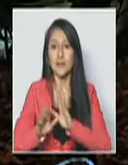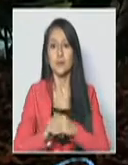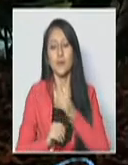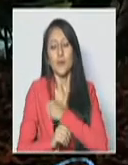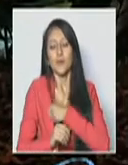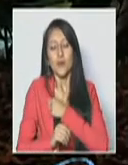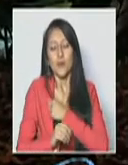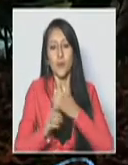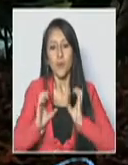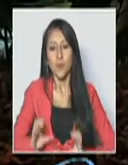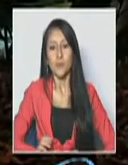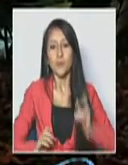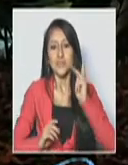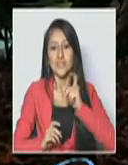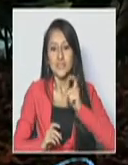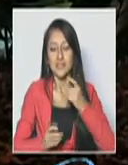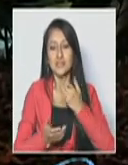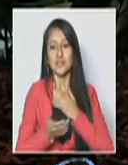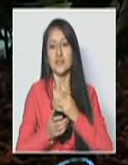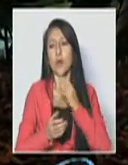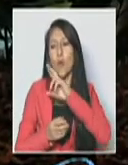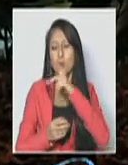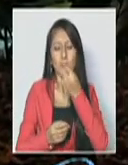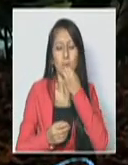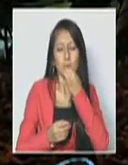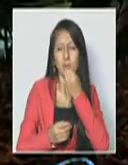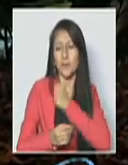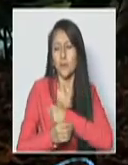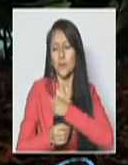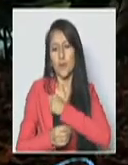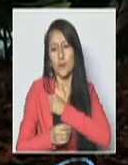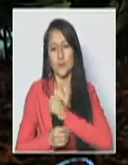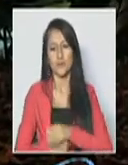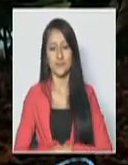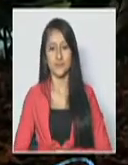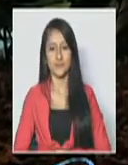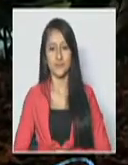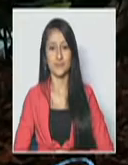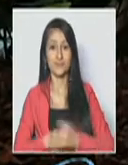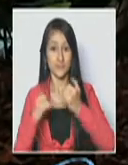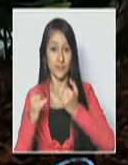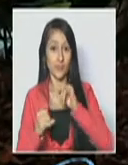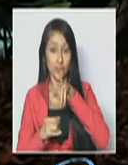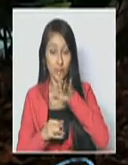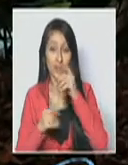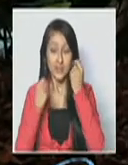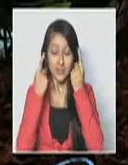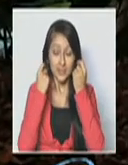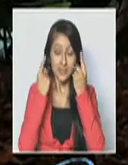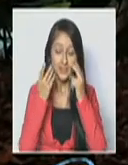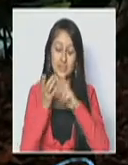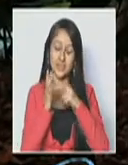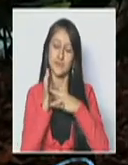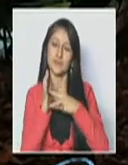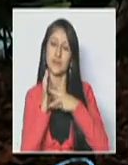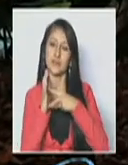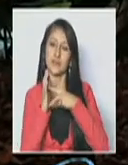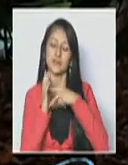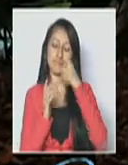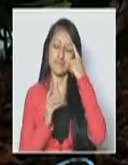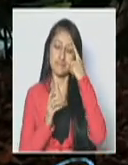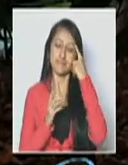déjenme descansar como a otro tipo de alimentos y si ustedes no entendieran así simplemente